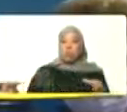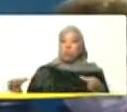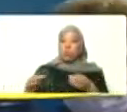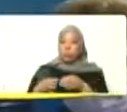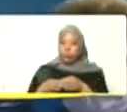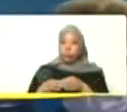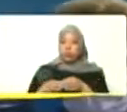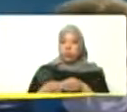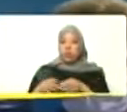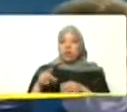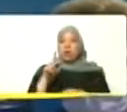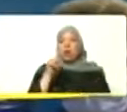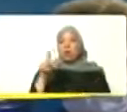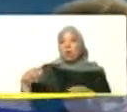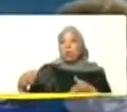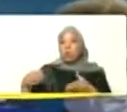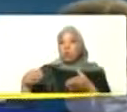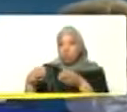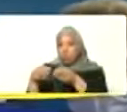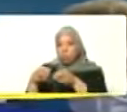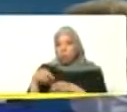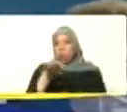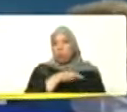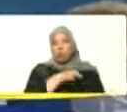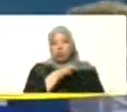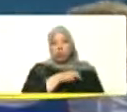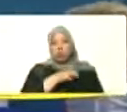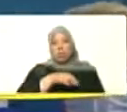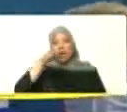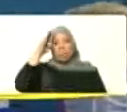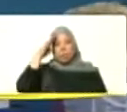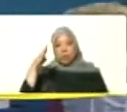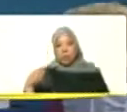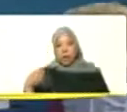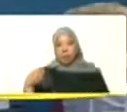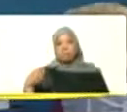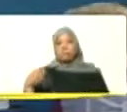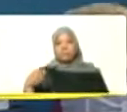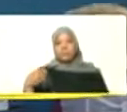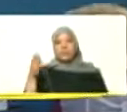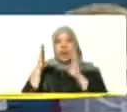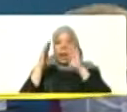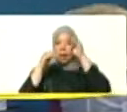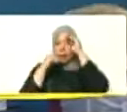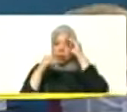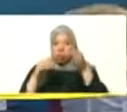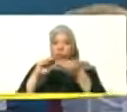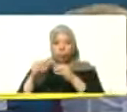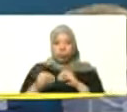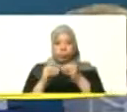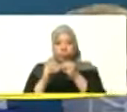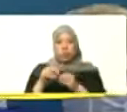constituido sus brigadas para atender esta tarea que usted nos está dando. En el caso de